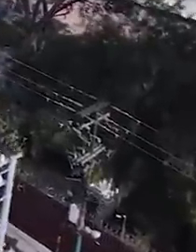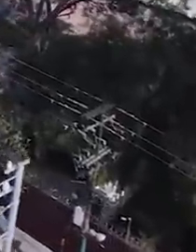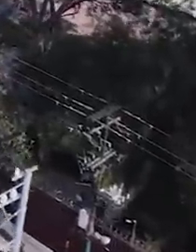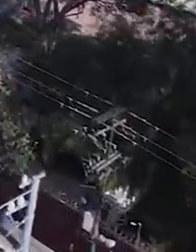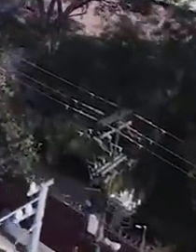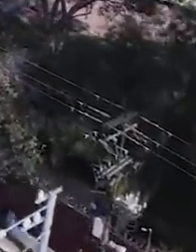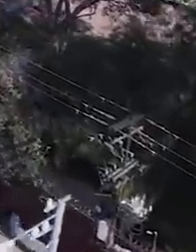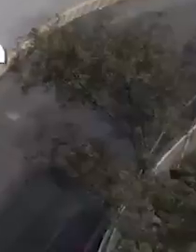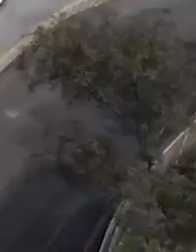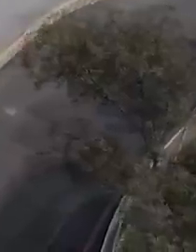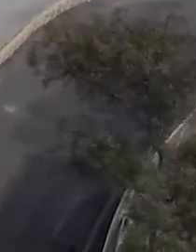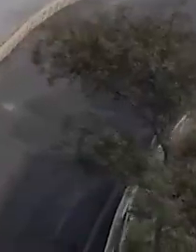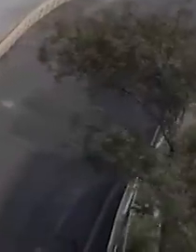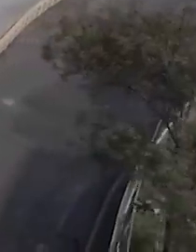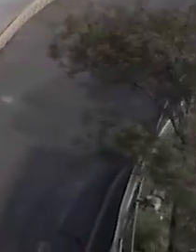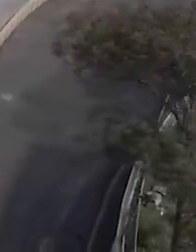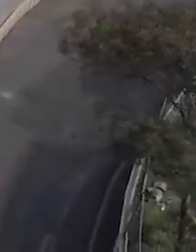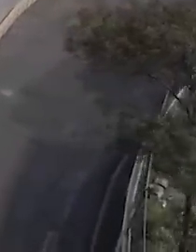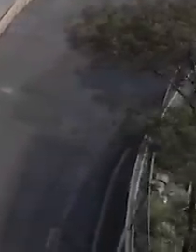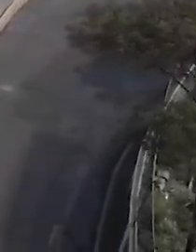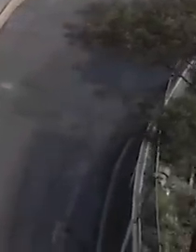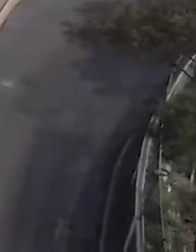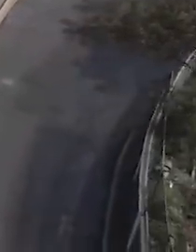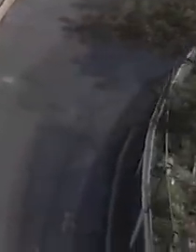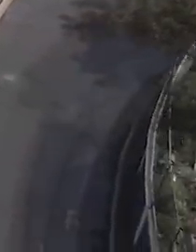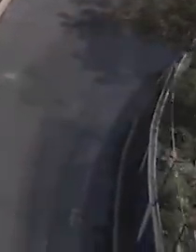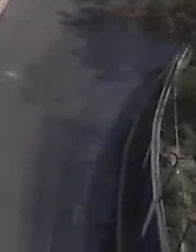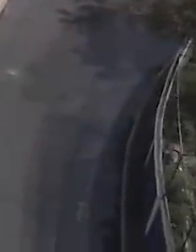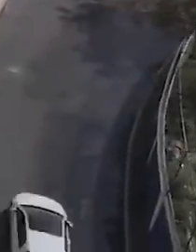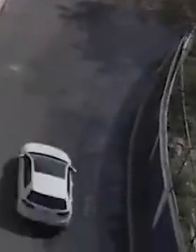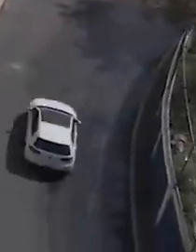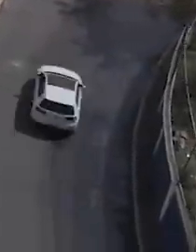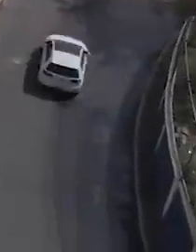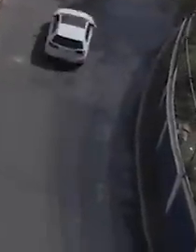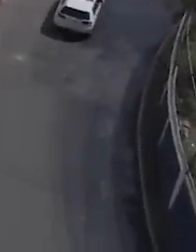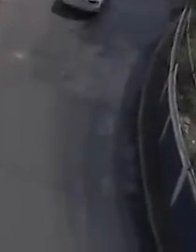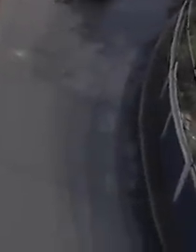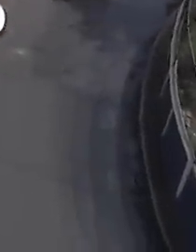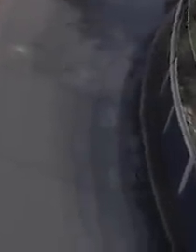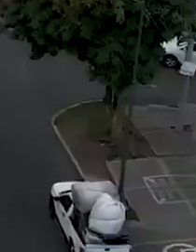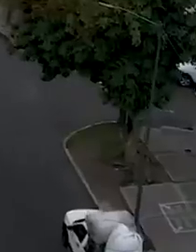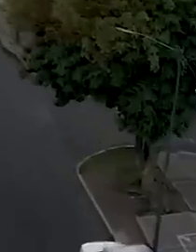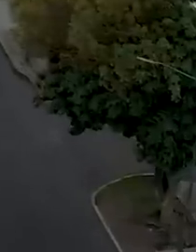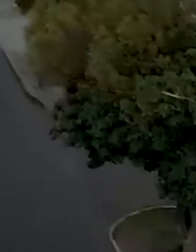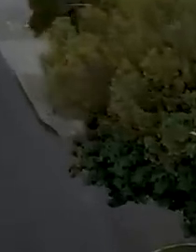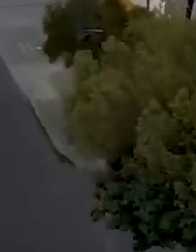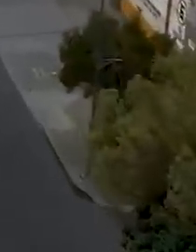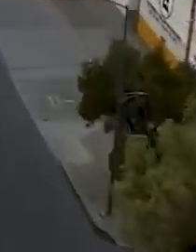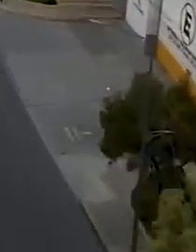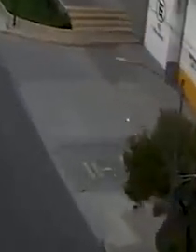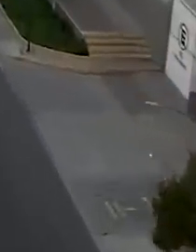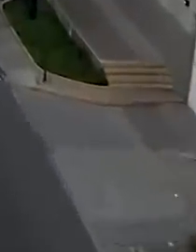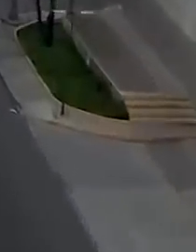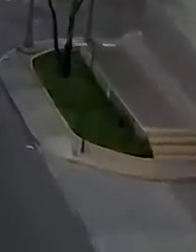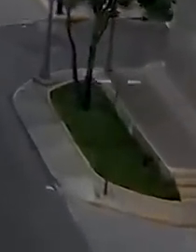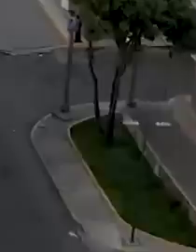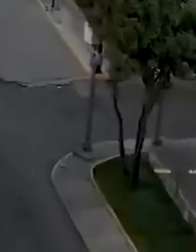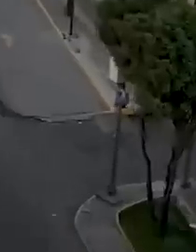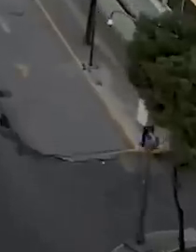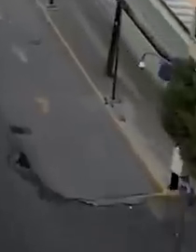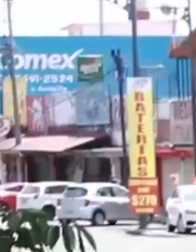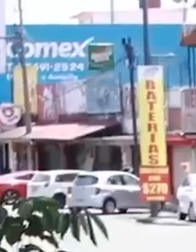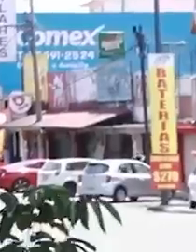de 1917 para vincularlo con la línea 8 del metro y la línea 2 de cablebús. El trolebús elevado transforma la calzada